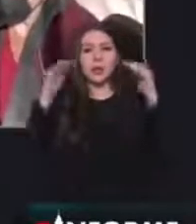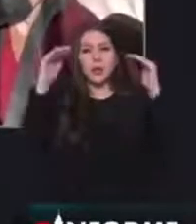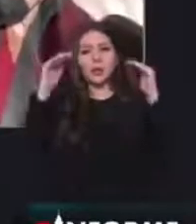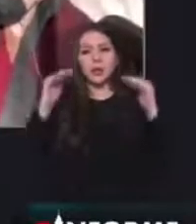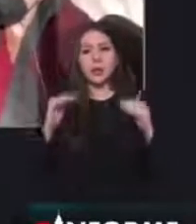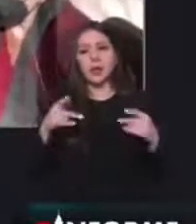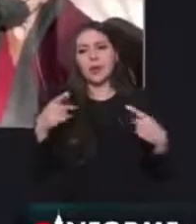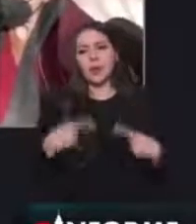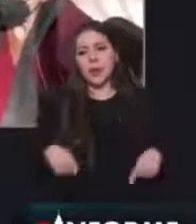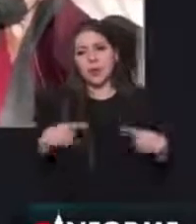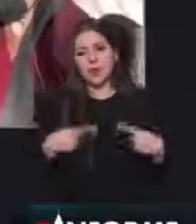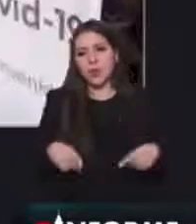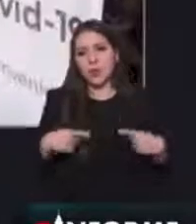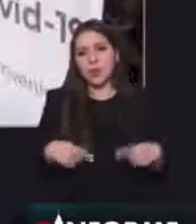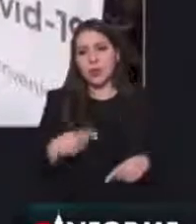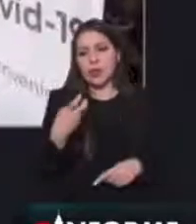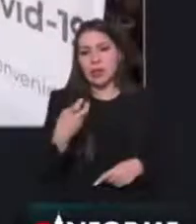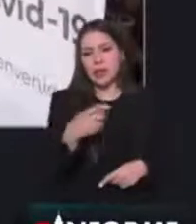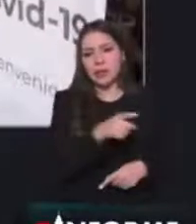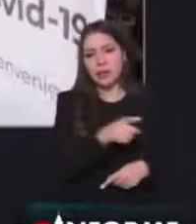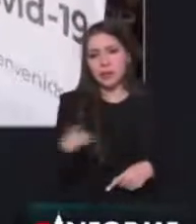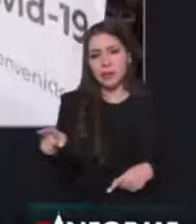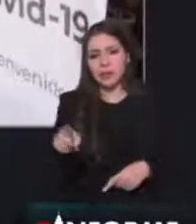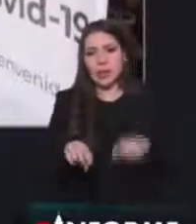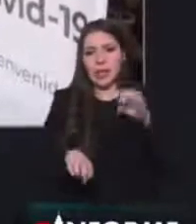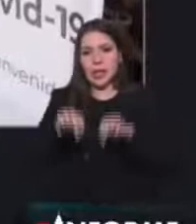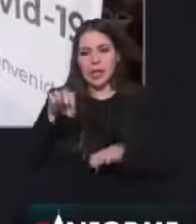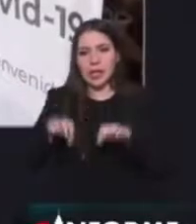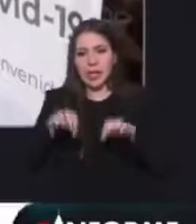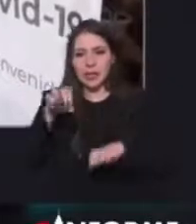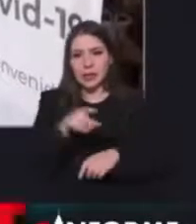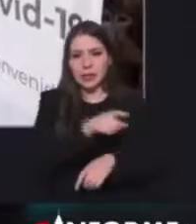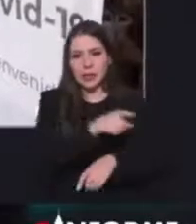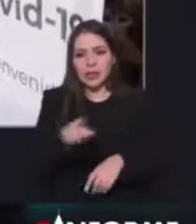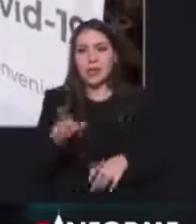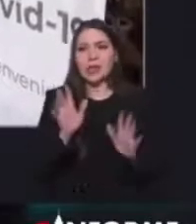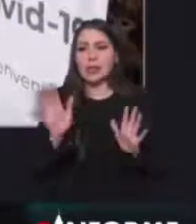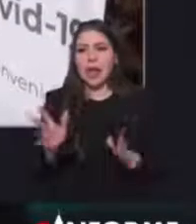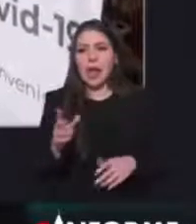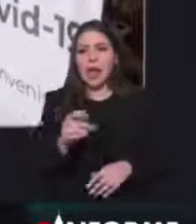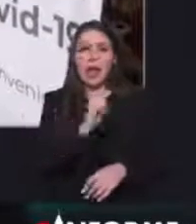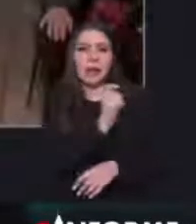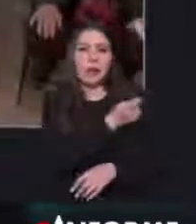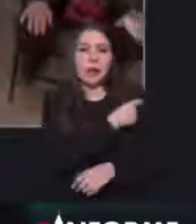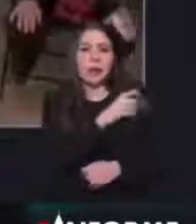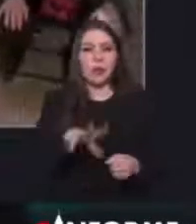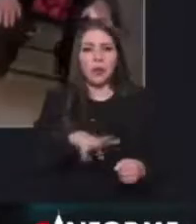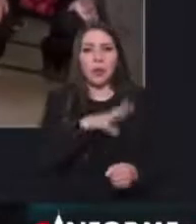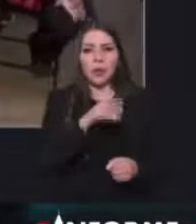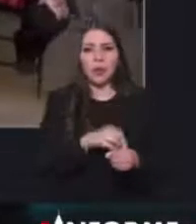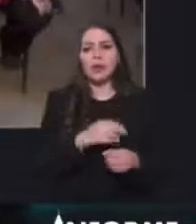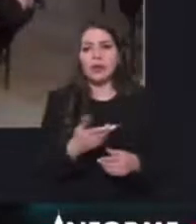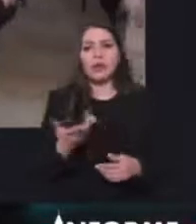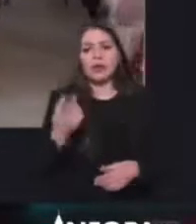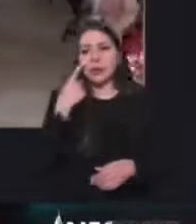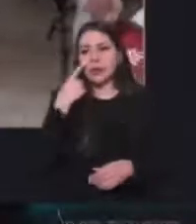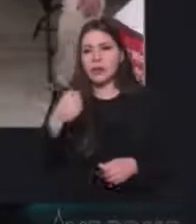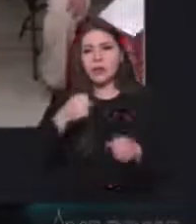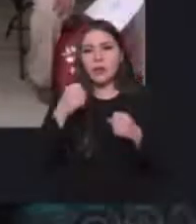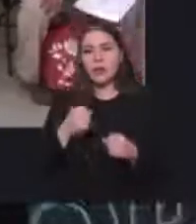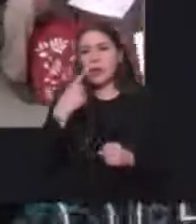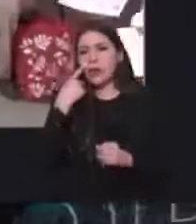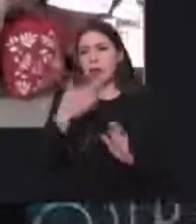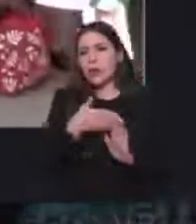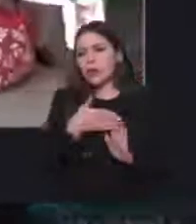en personas de estos grupos que ya están completamente vacunados, ¿no? Esto seguramente vamos a empezar a ver ya cortes de